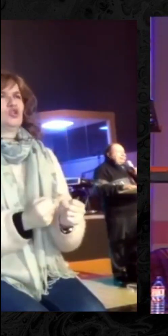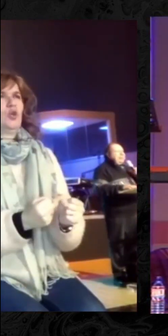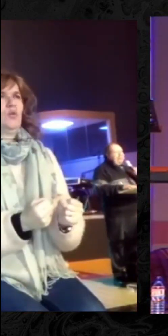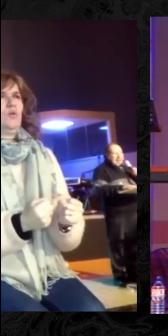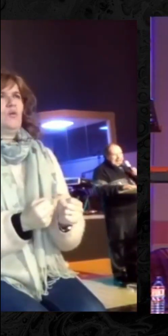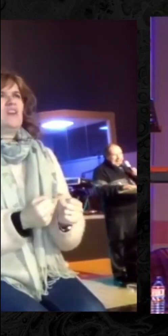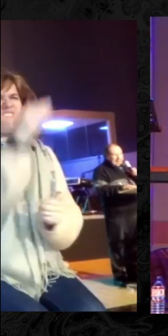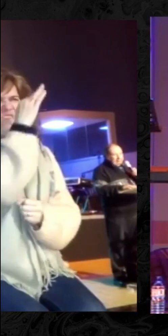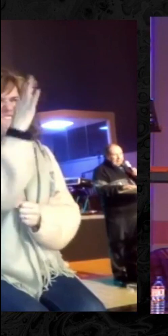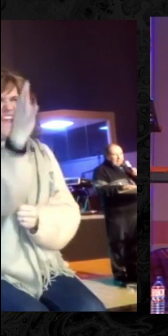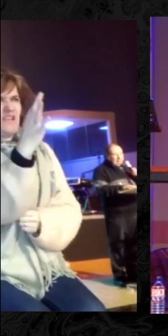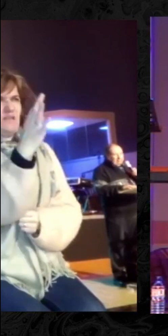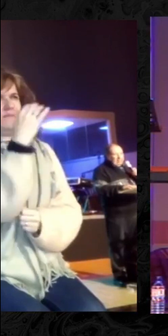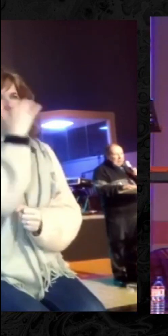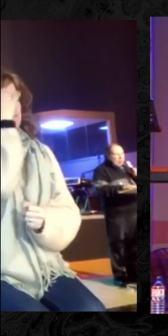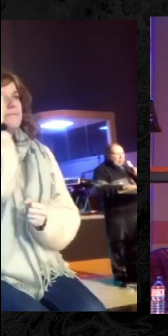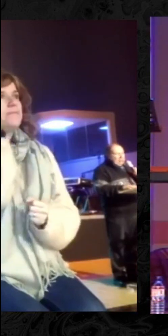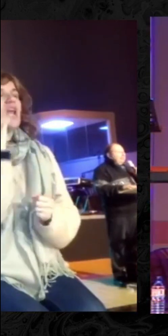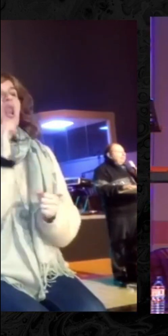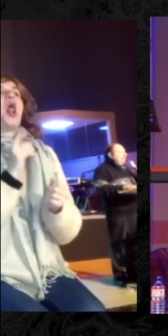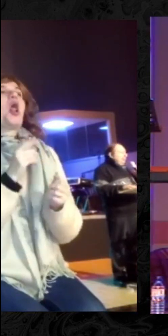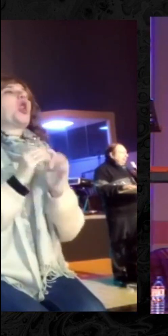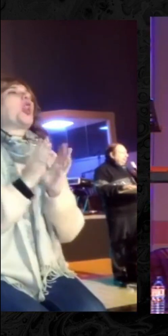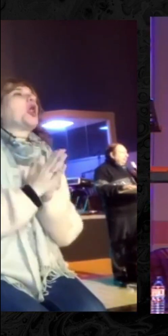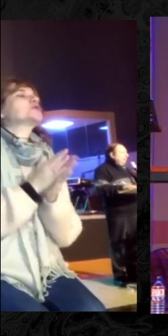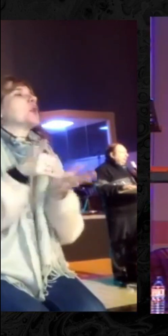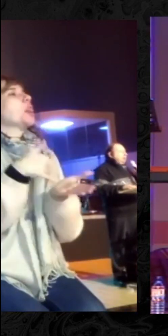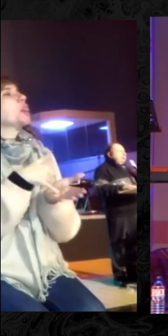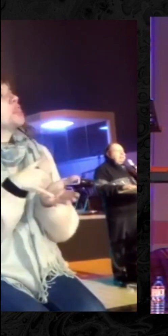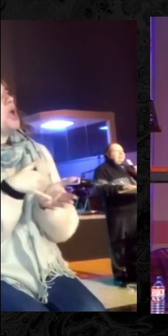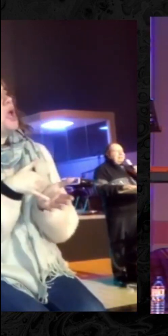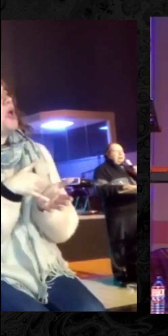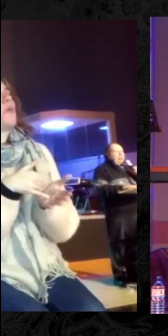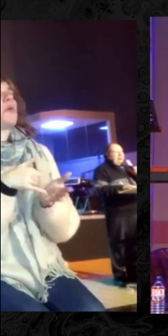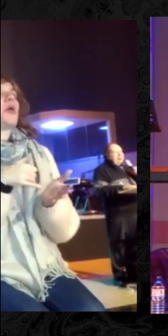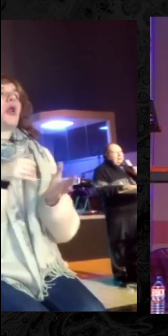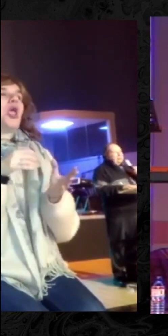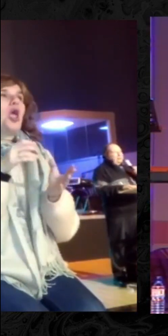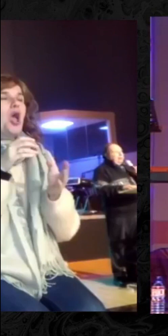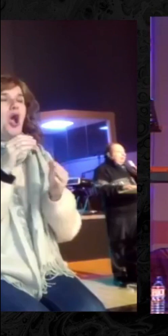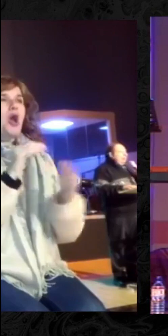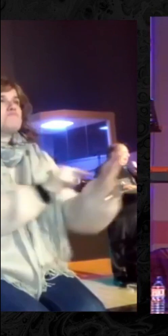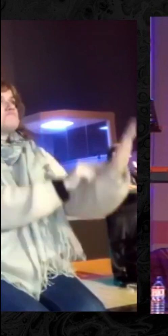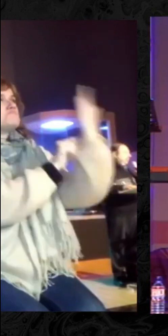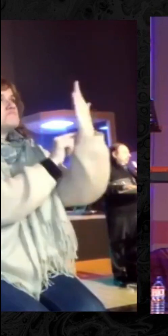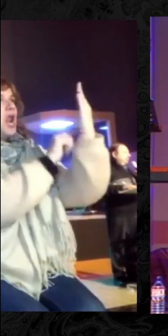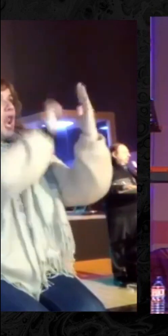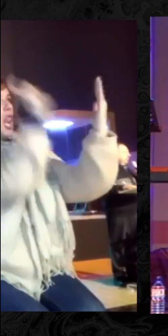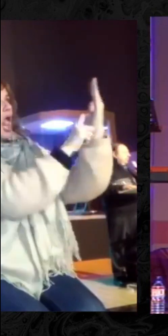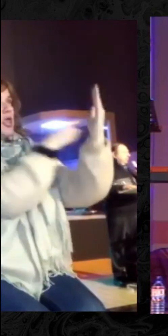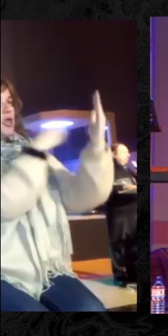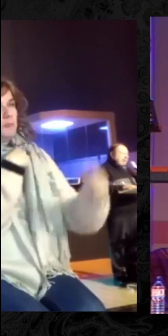que tenga fe no una iglesia débil no una iglesia que se acobarde frente a las leyes